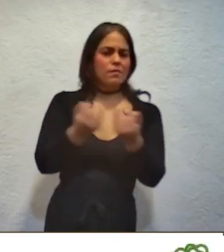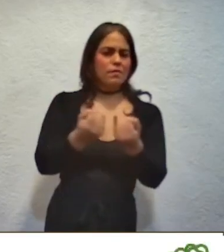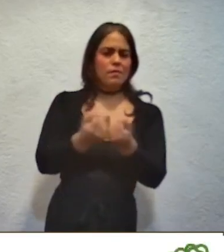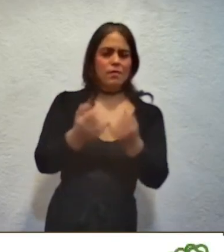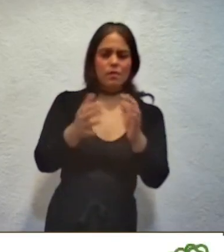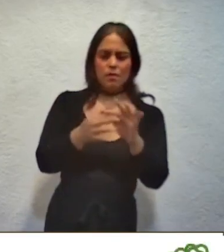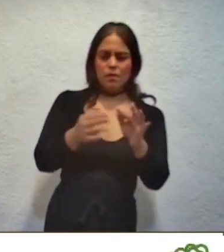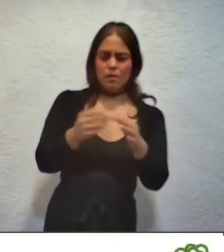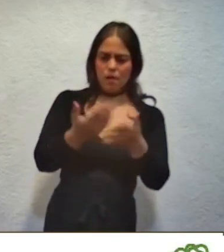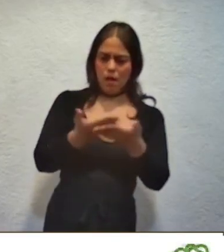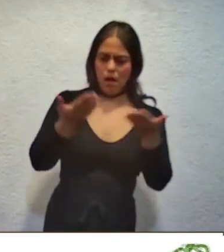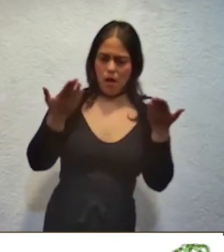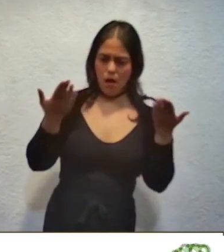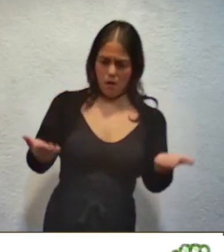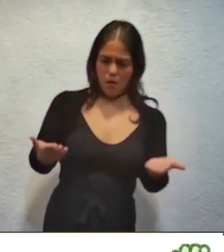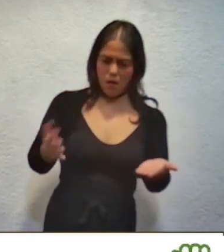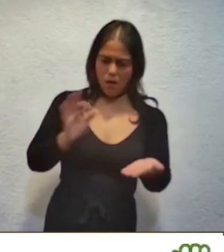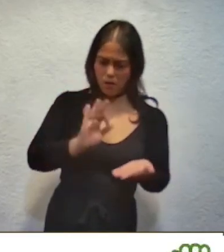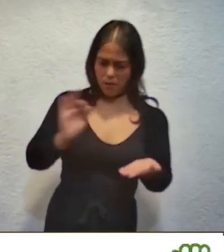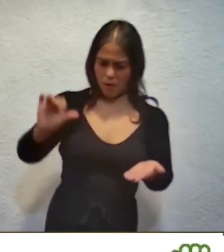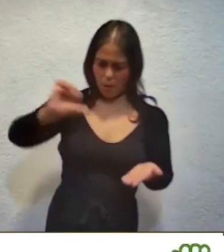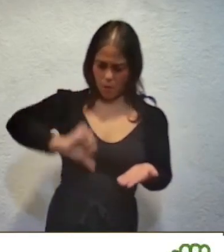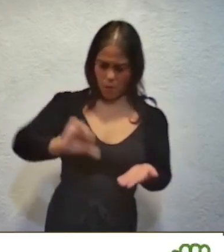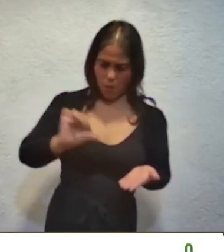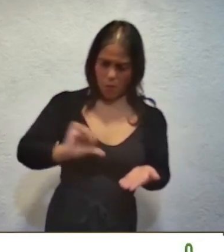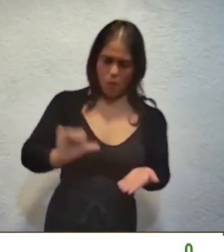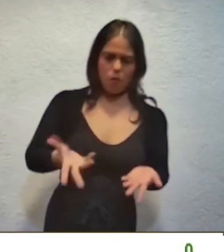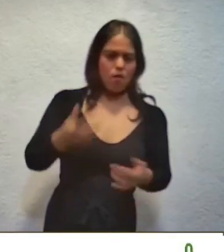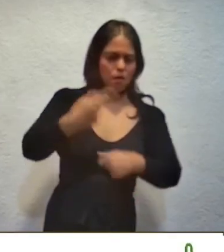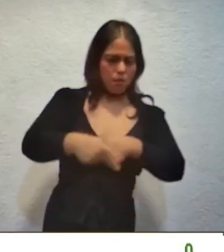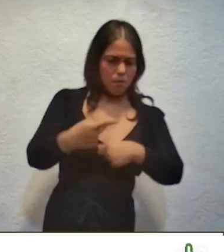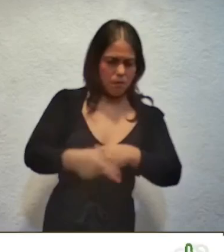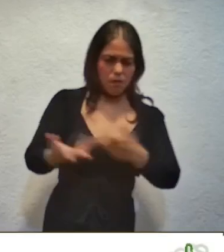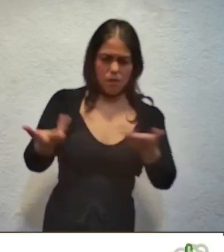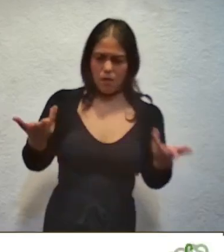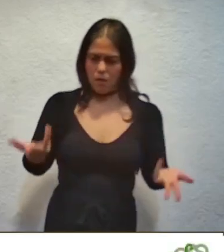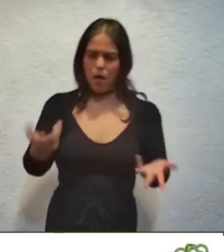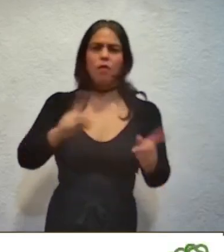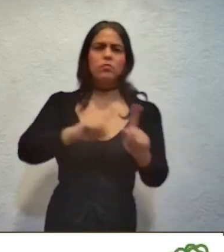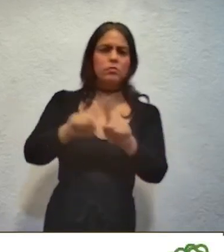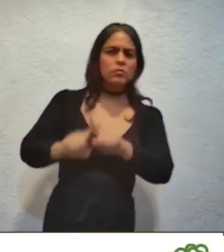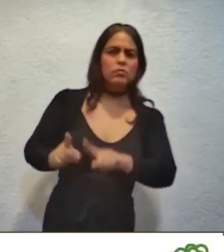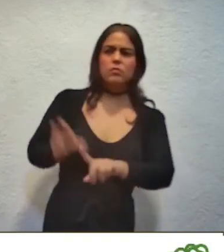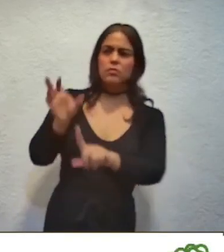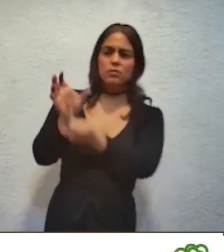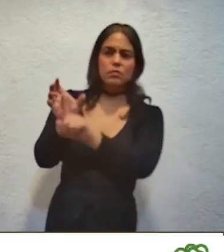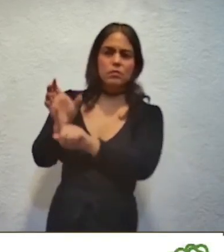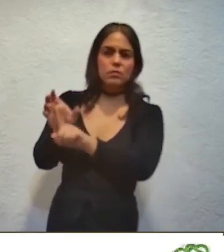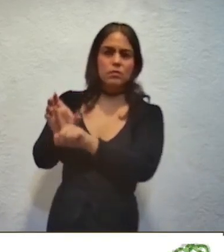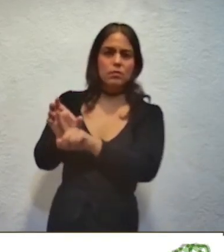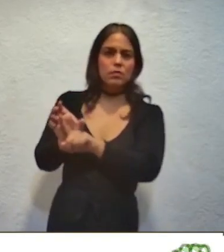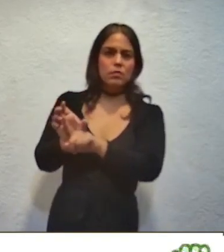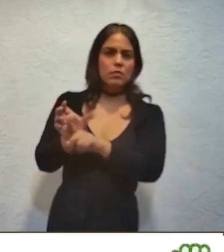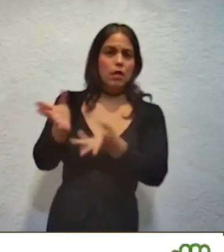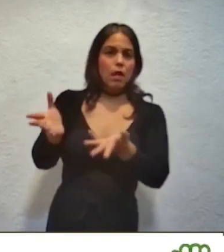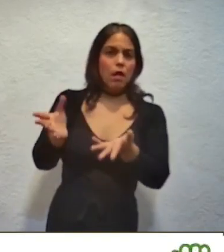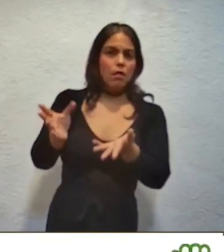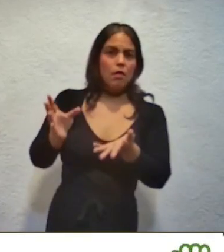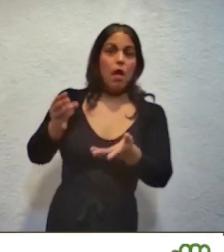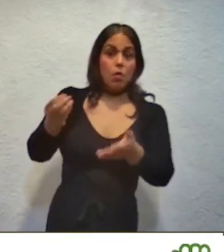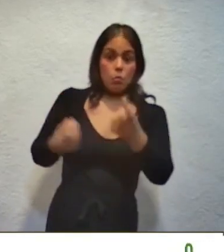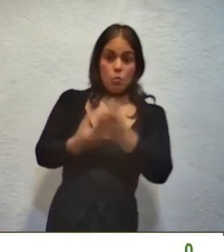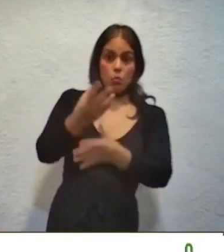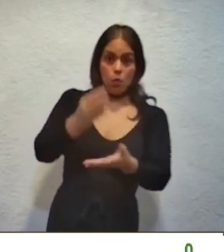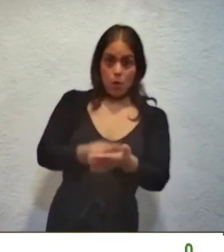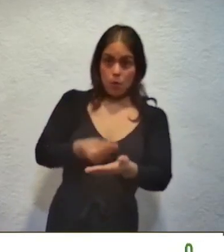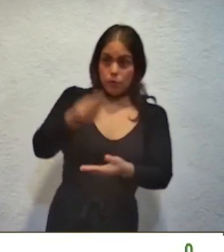fecha, los factores de riesgo que motivaron la determinación de decretar medidas de protección ya no se actualizan. Por